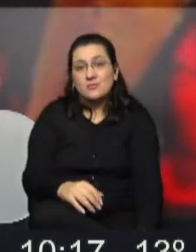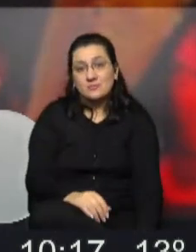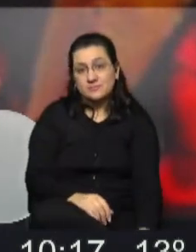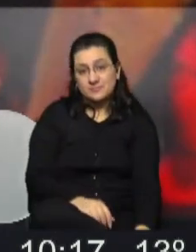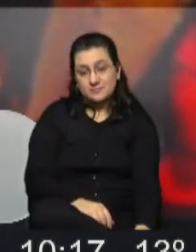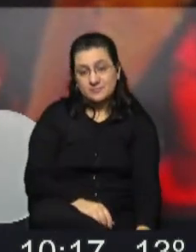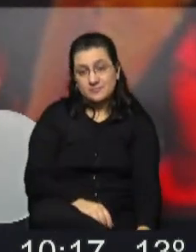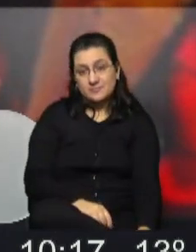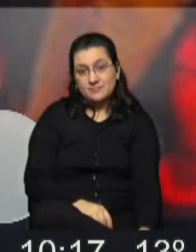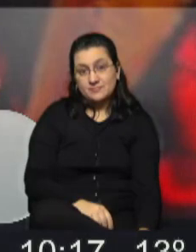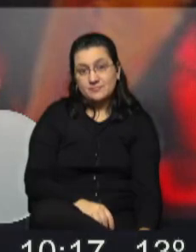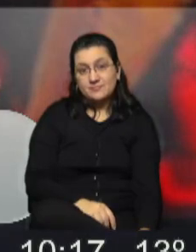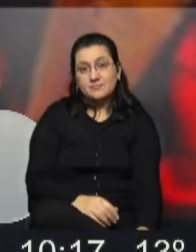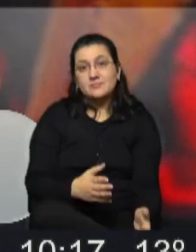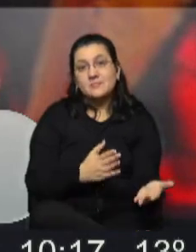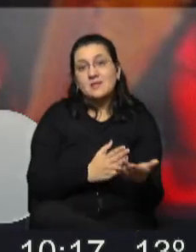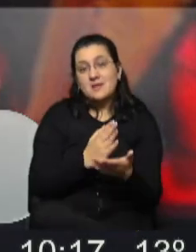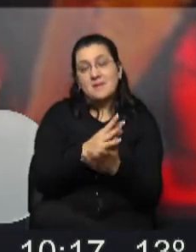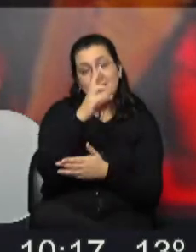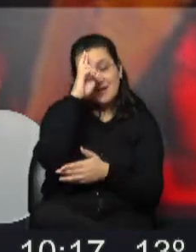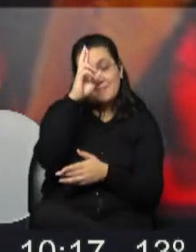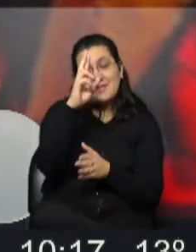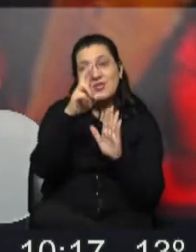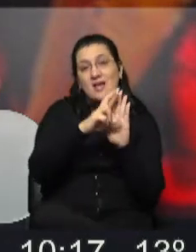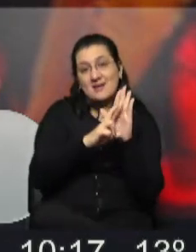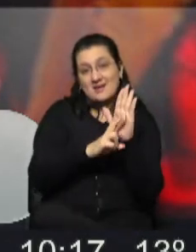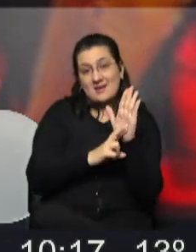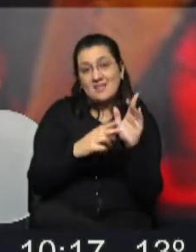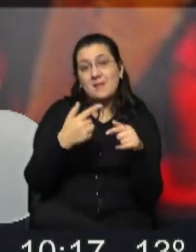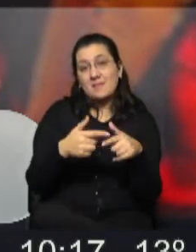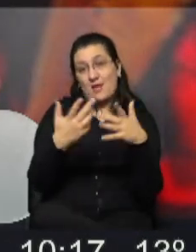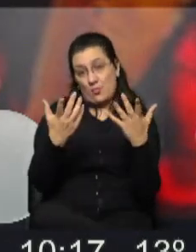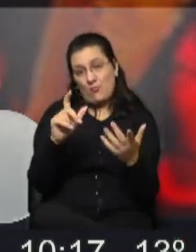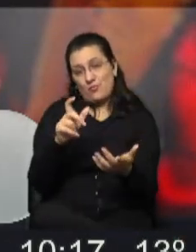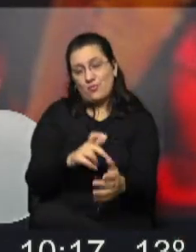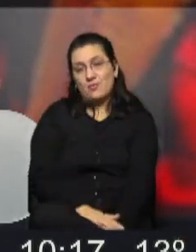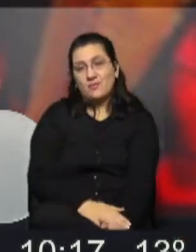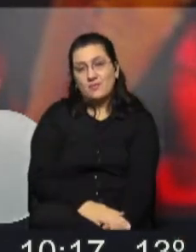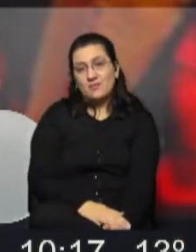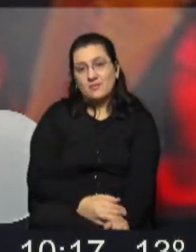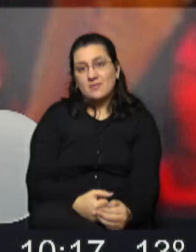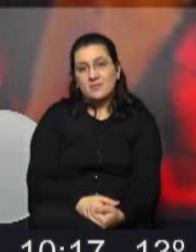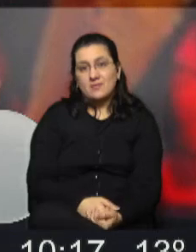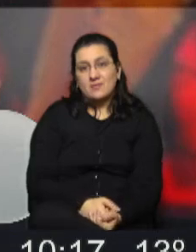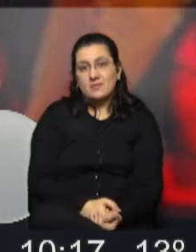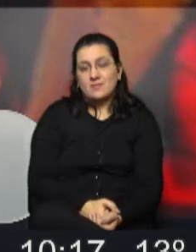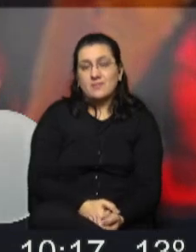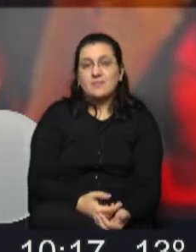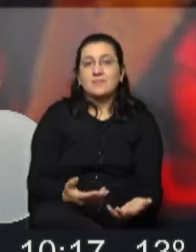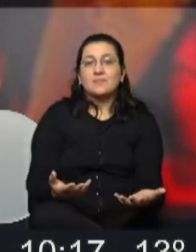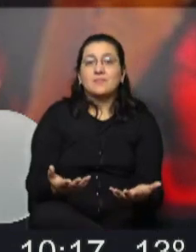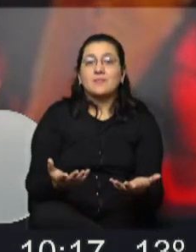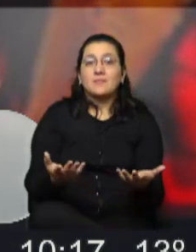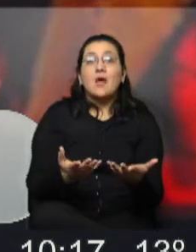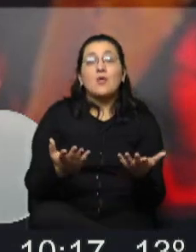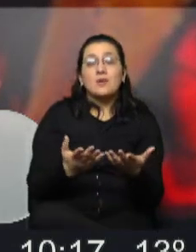tengamos ganas de hacer dentro de, bueno, determinadas reglas, que es un espectáculo. Ahora hay que saltar, ahora hay que escuchar, Ahora